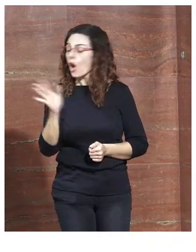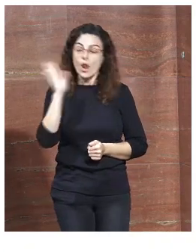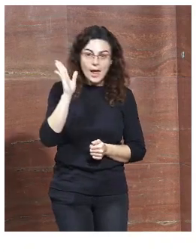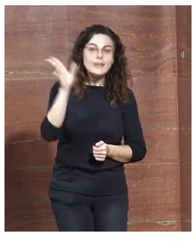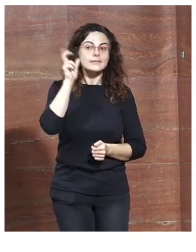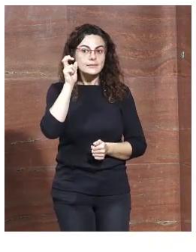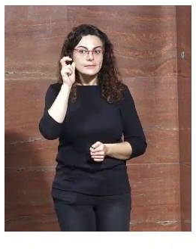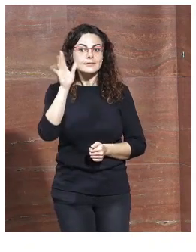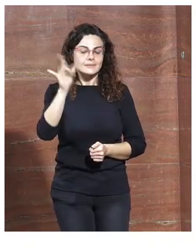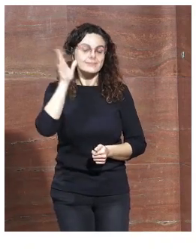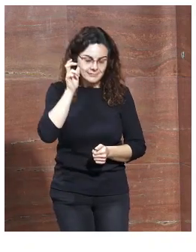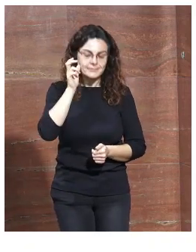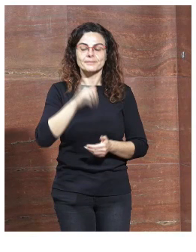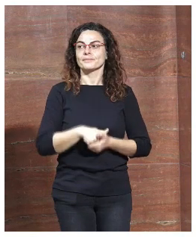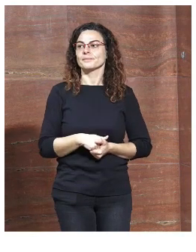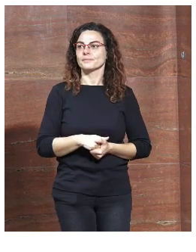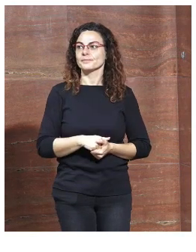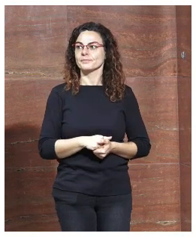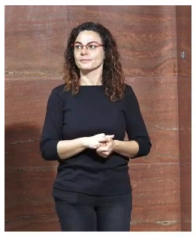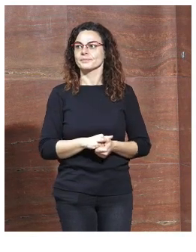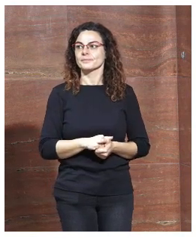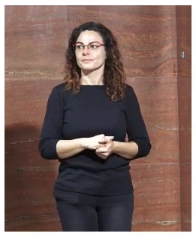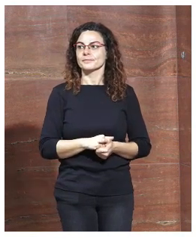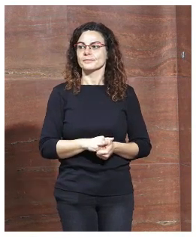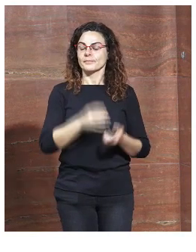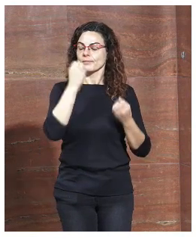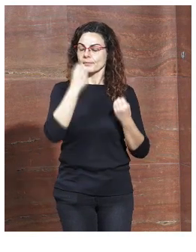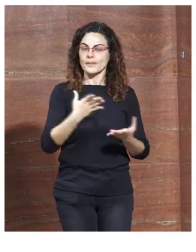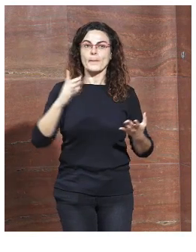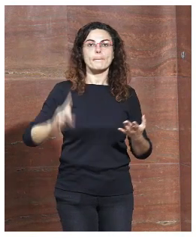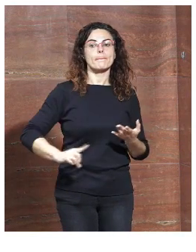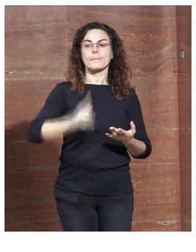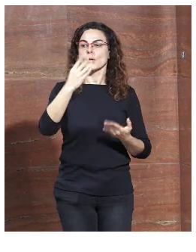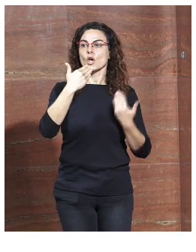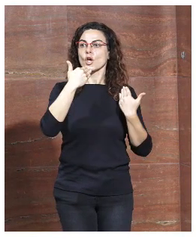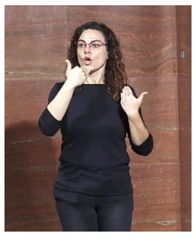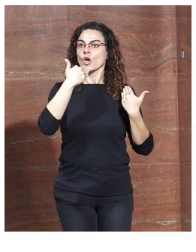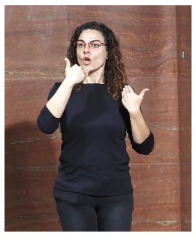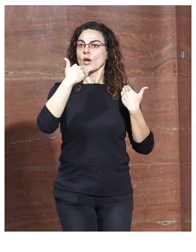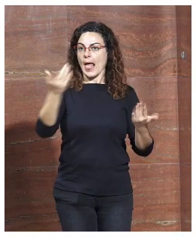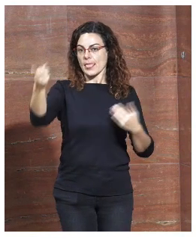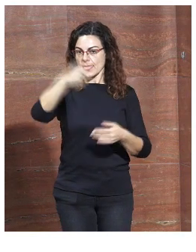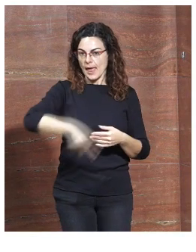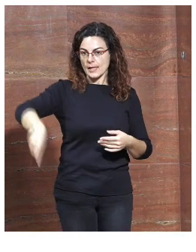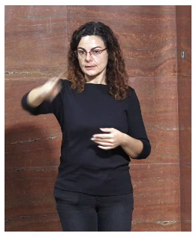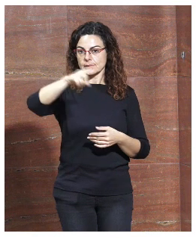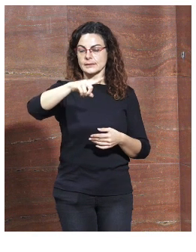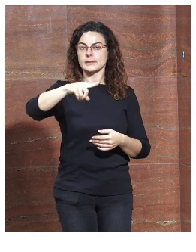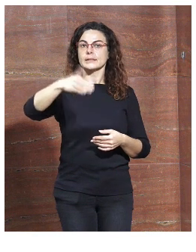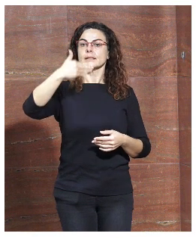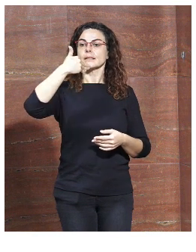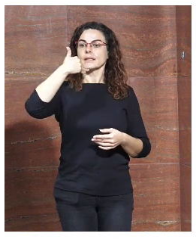Hola. Ahora. Bueno, pues primero daros las gracias por